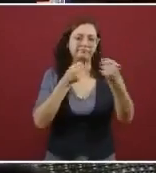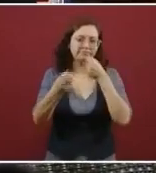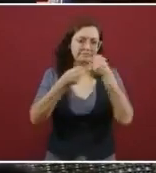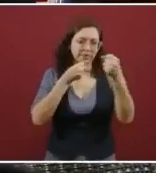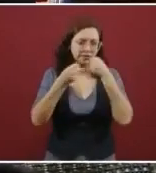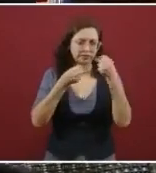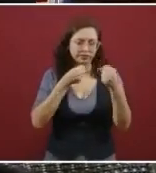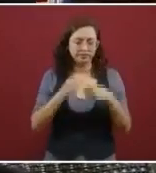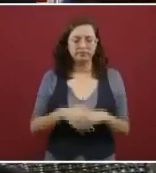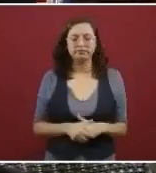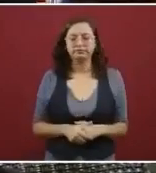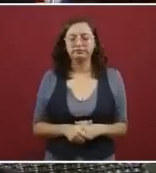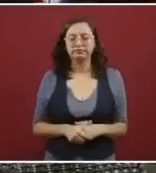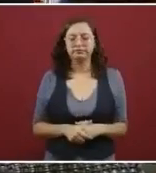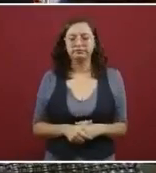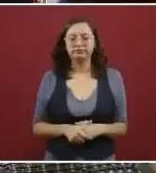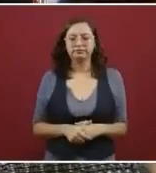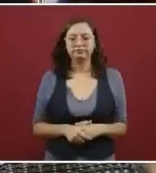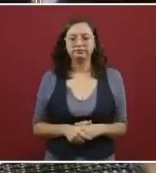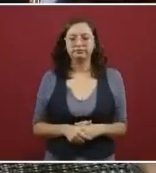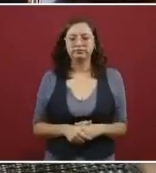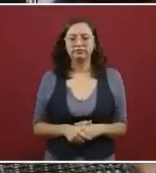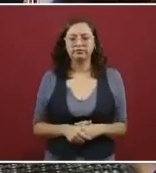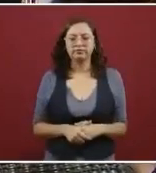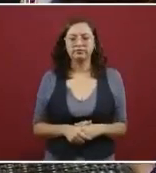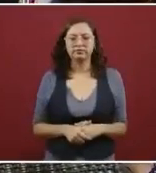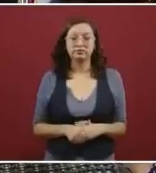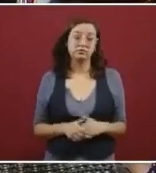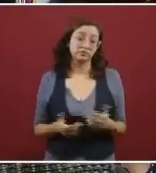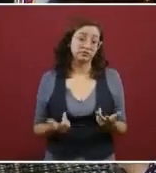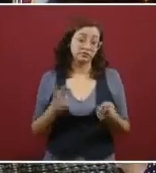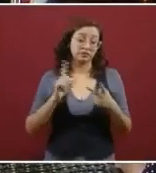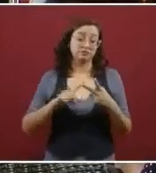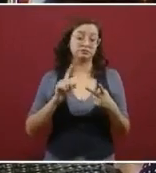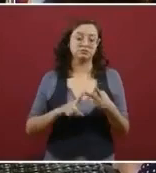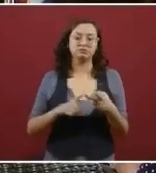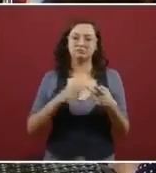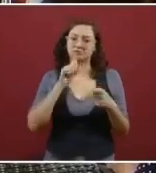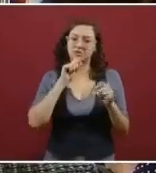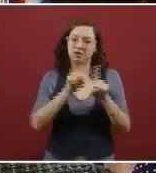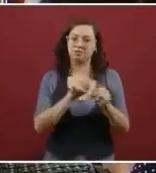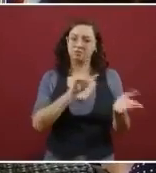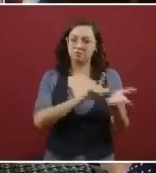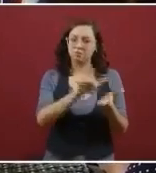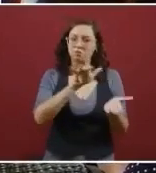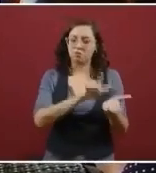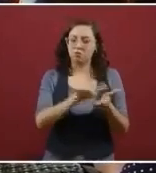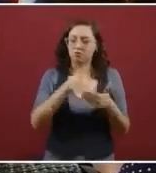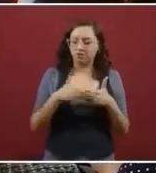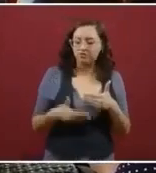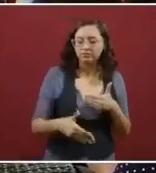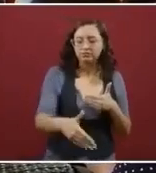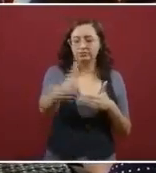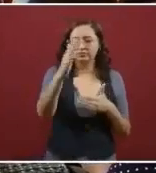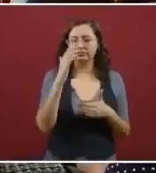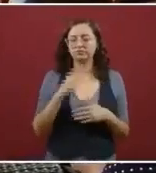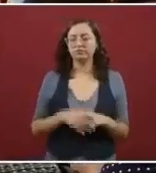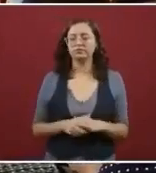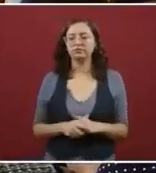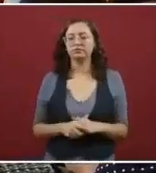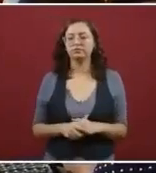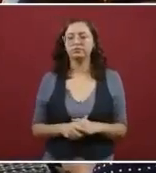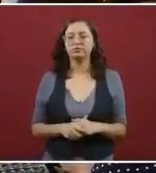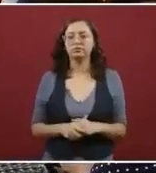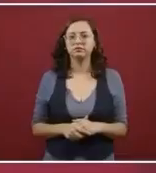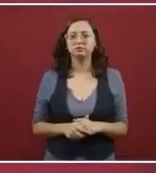periodistas. Eso es otro criterio que se tiene que tomar en cuenta.